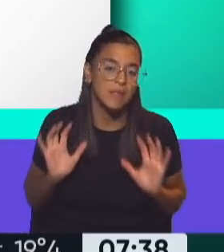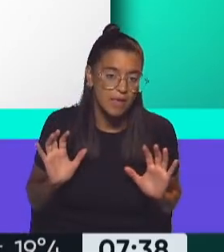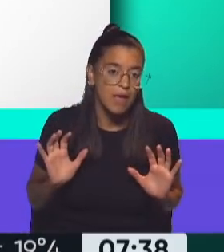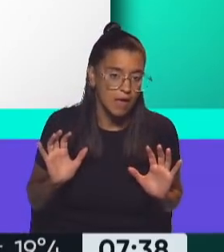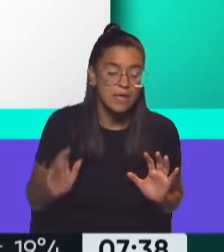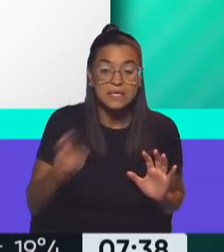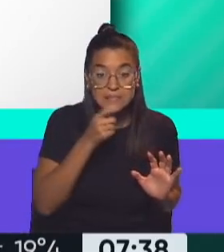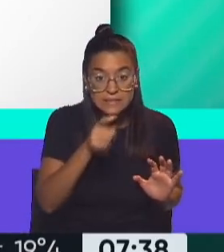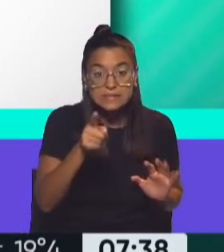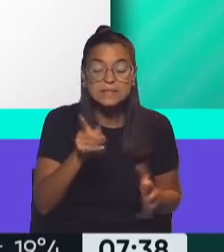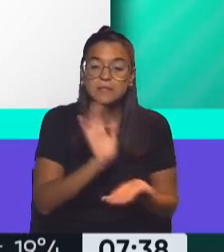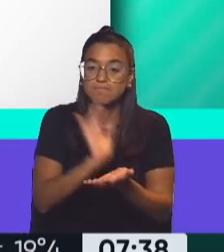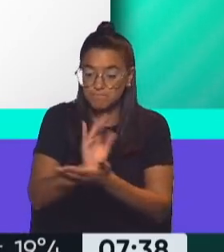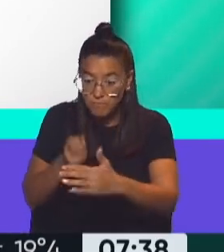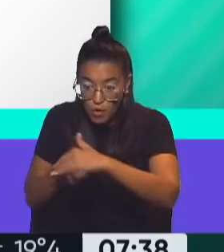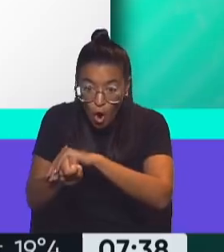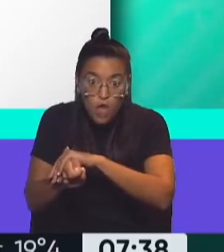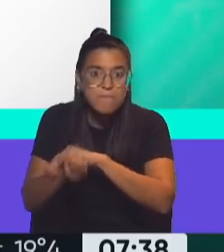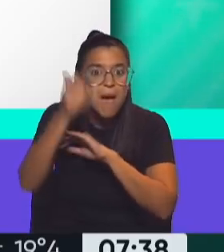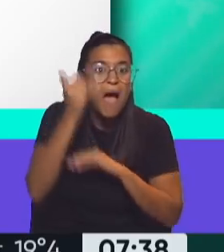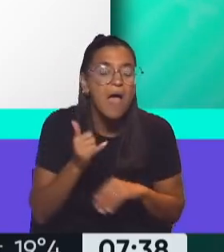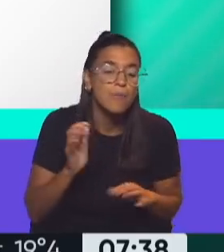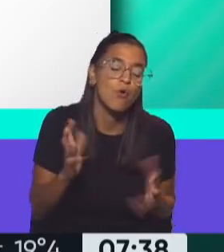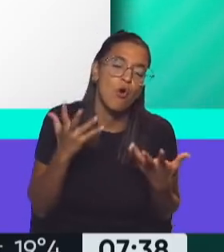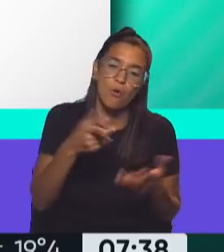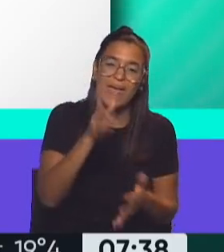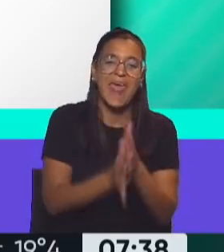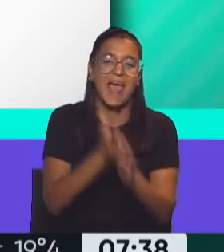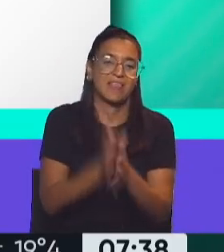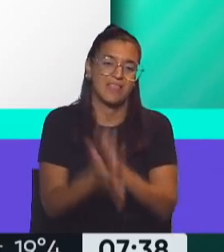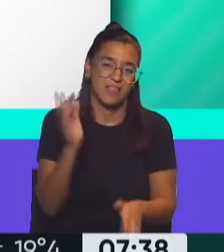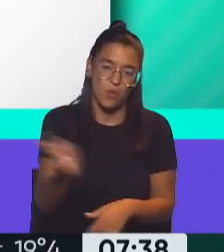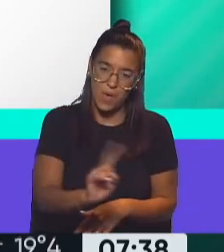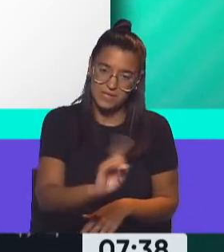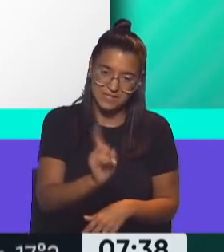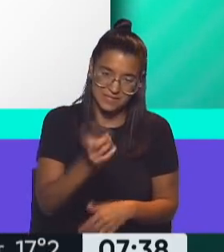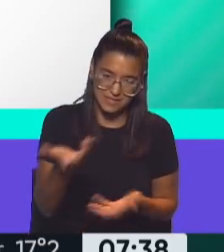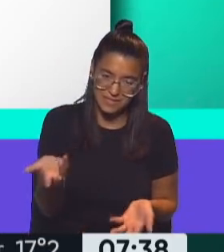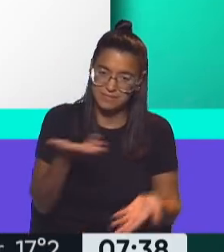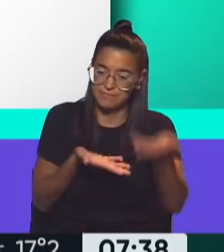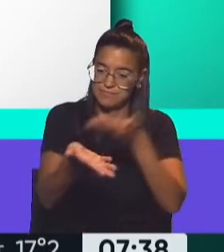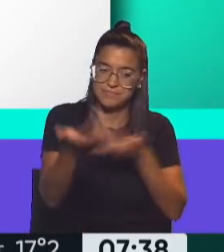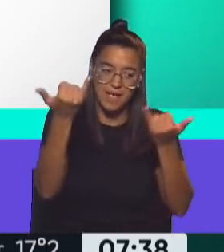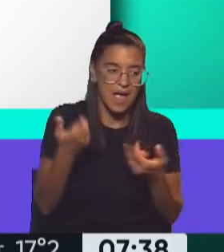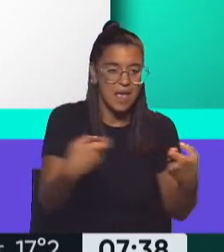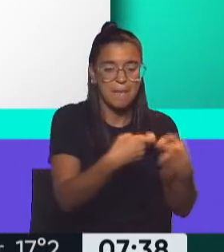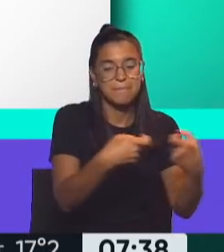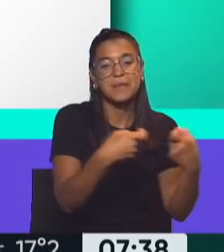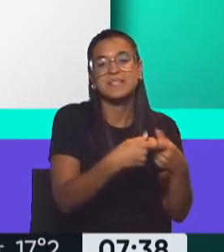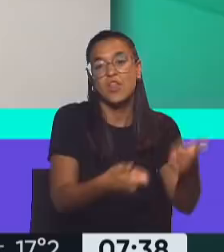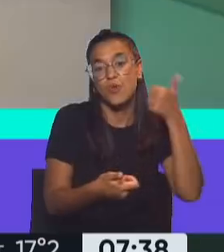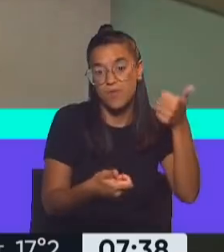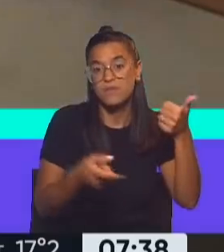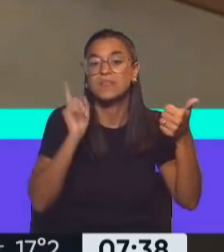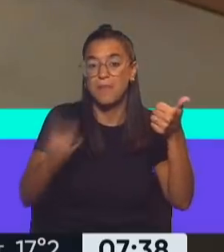si existieron estos retornos, porque obviamente, a ver, nada de esto es gratis. O sea, los empresarios se benefician y